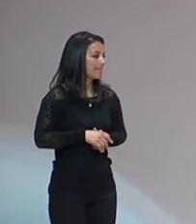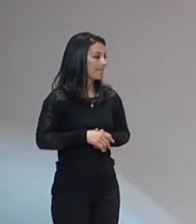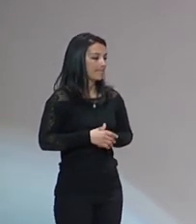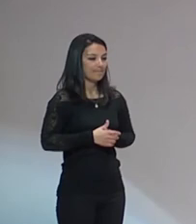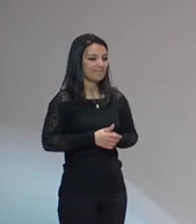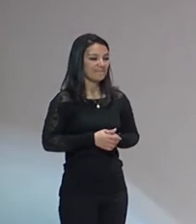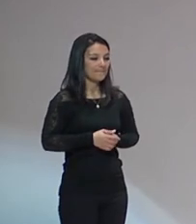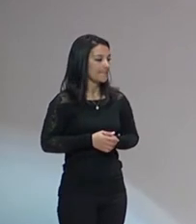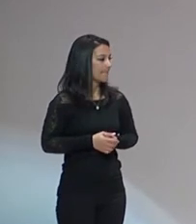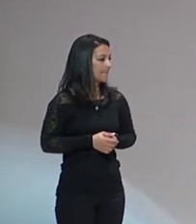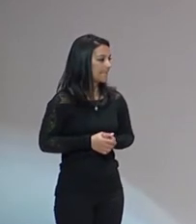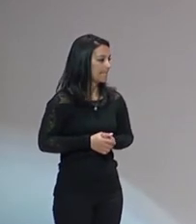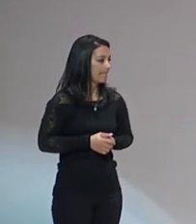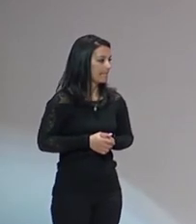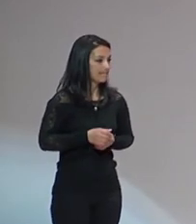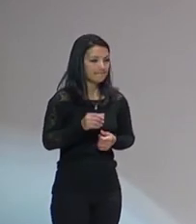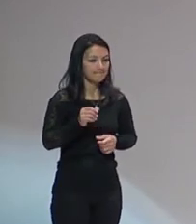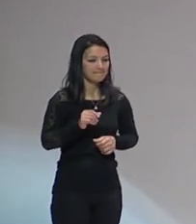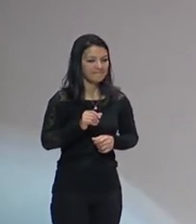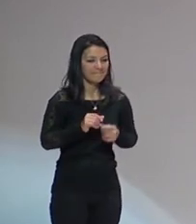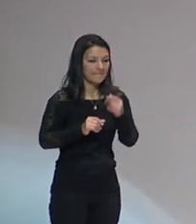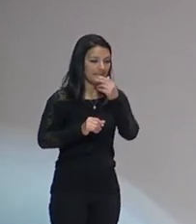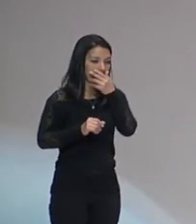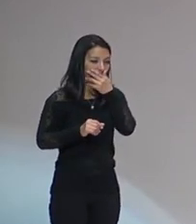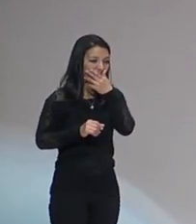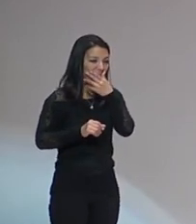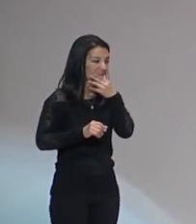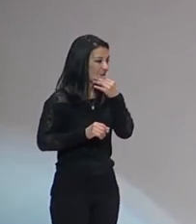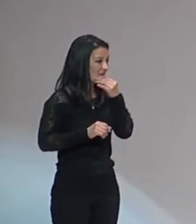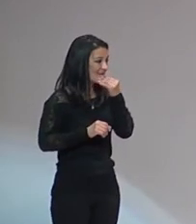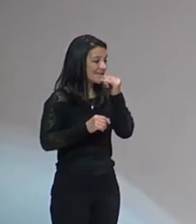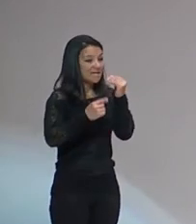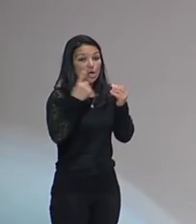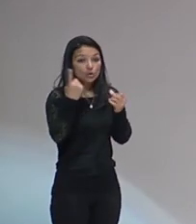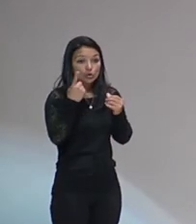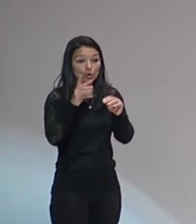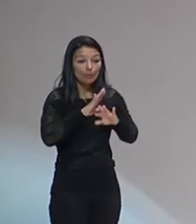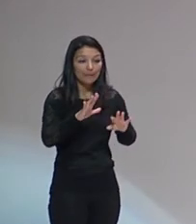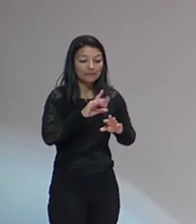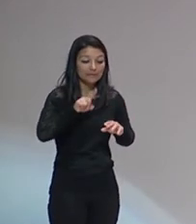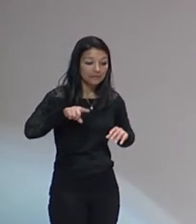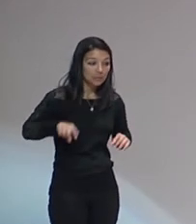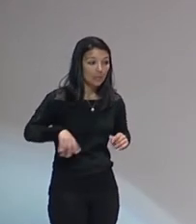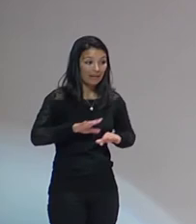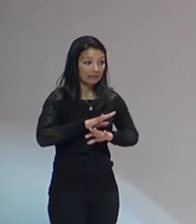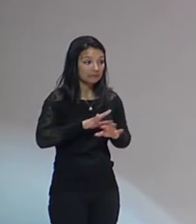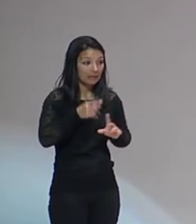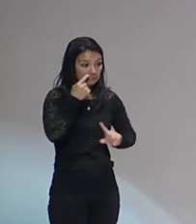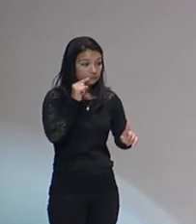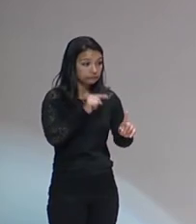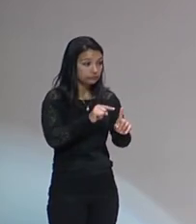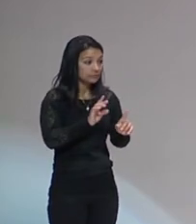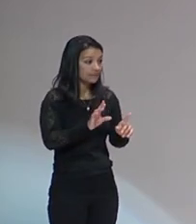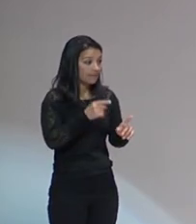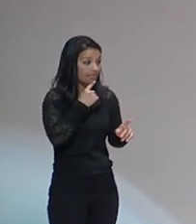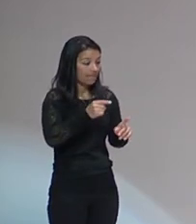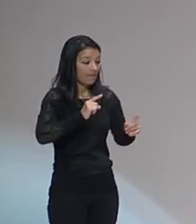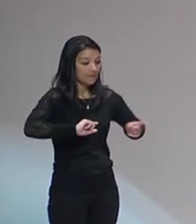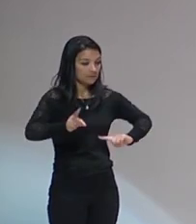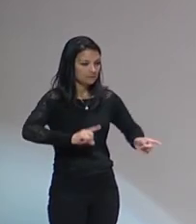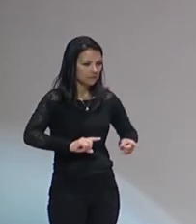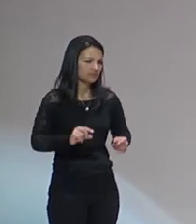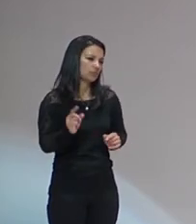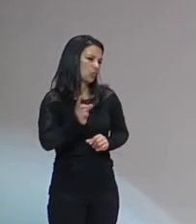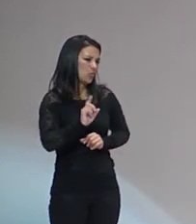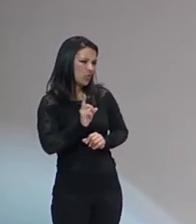Maestro. Bien, no solamente se vincula la escuela desde el punto de vista, digamos, administrativo, en el sentido